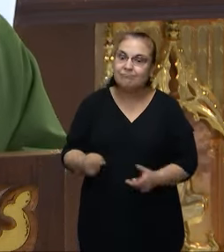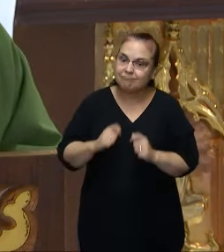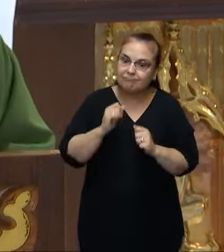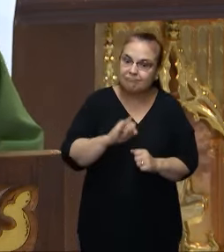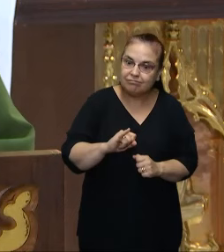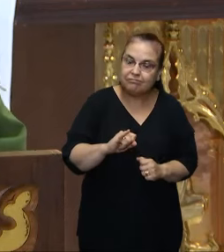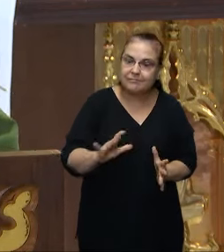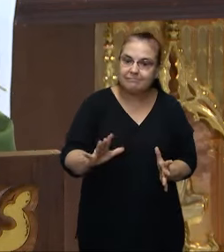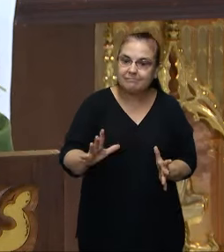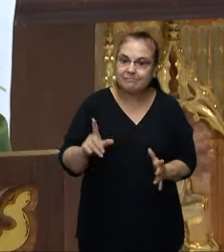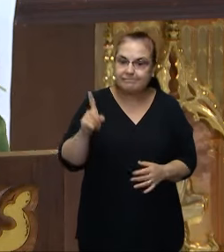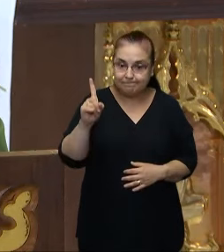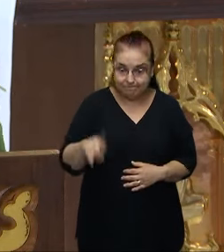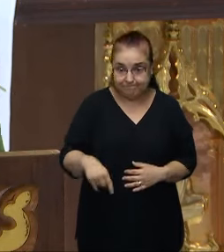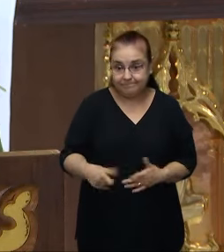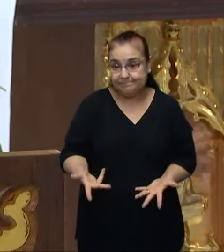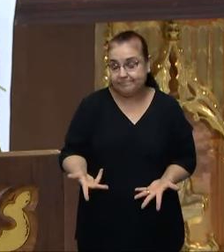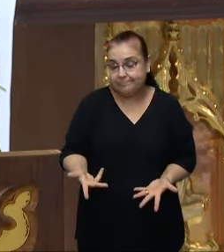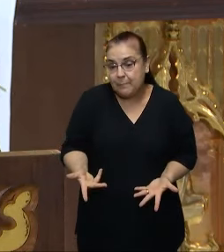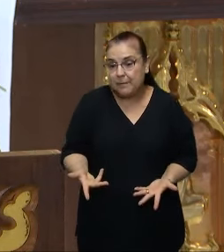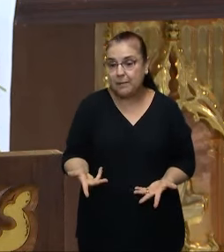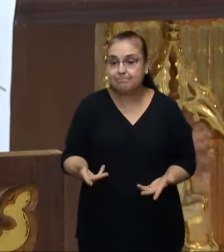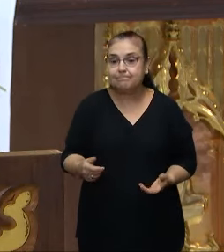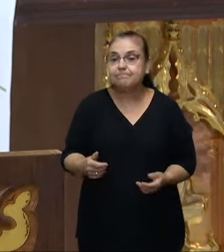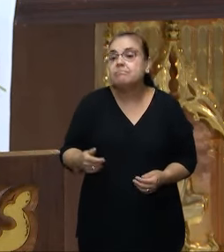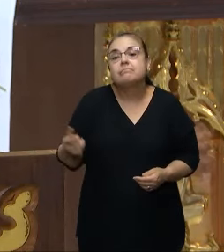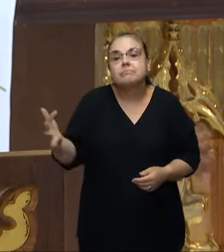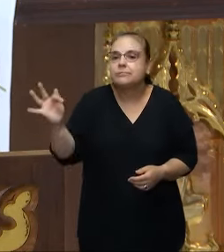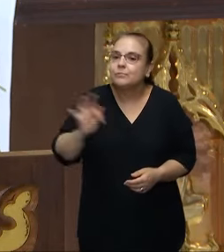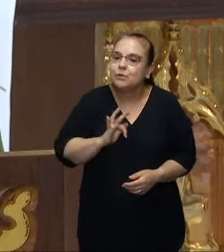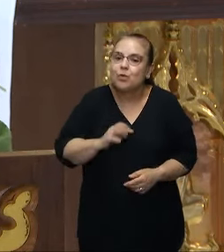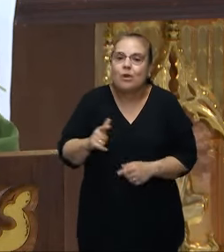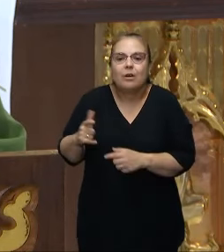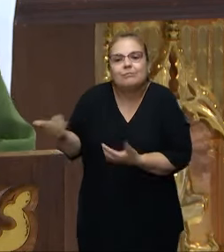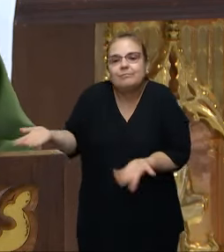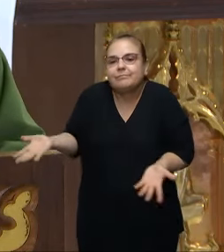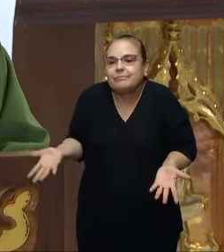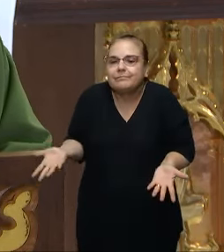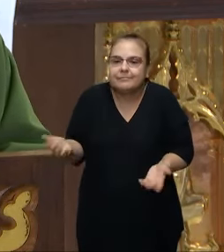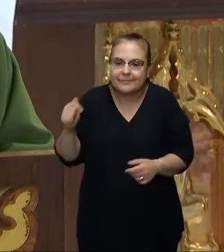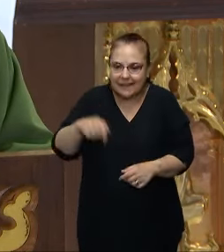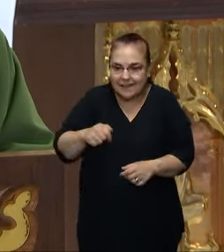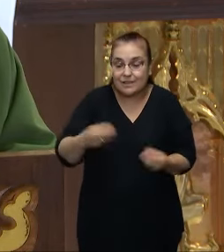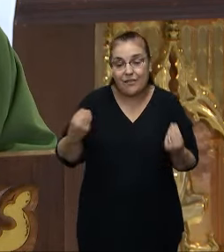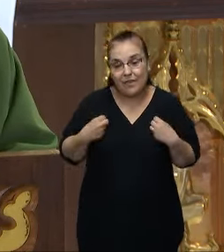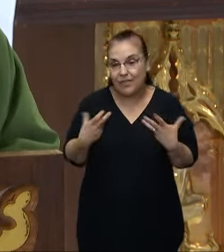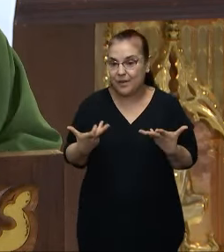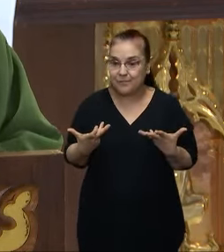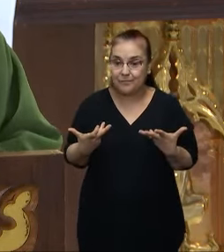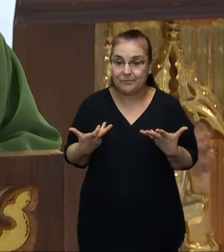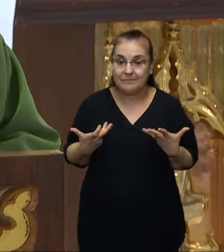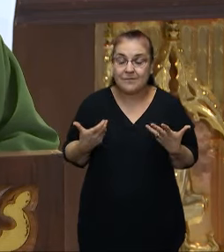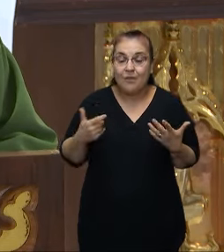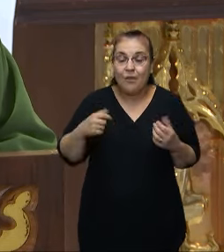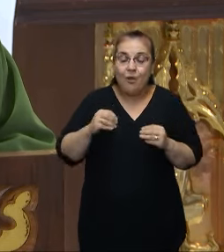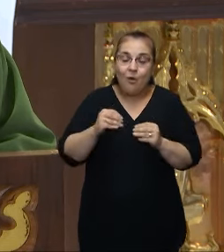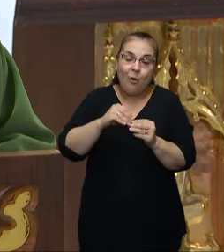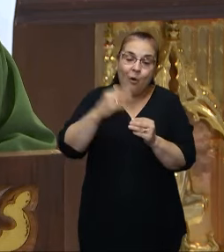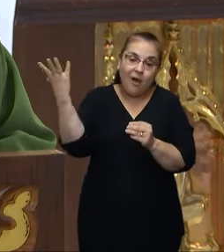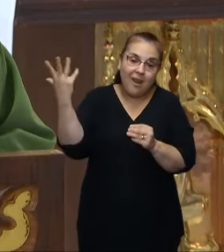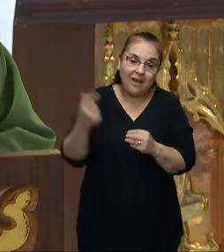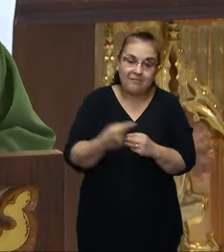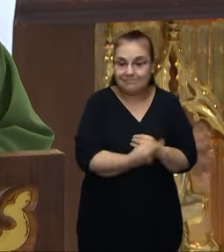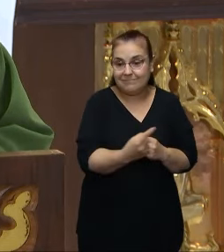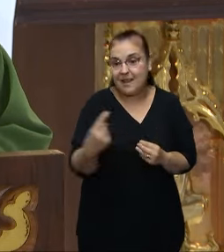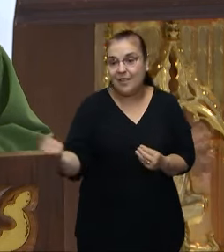tenemos sino lo que nos corresponde como uno más en esta vida Pues ojalá y cada uno de nosotros